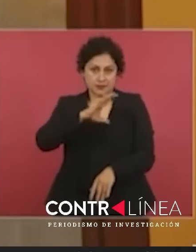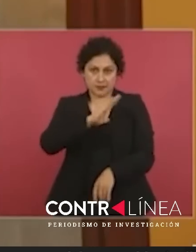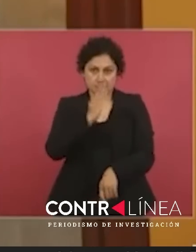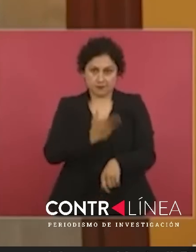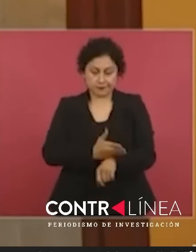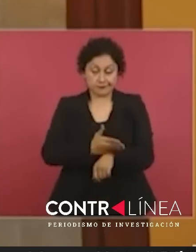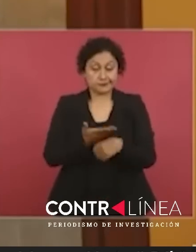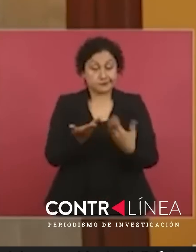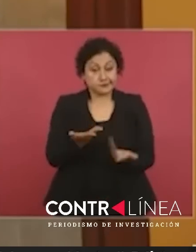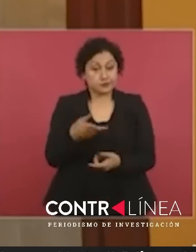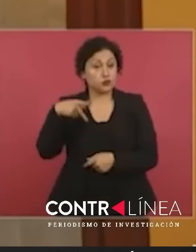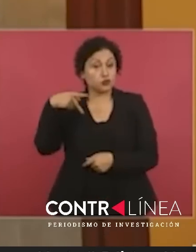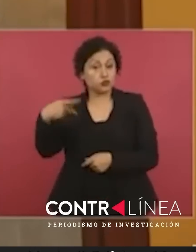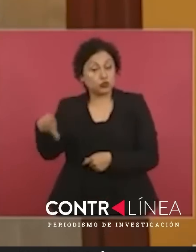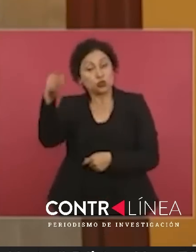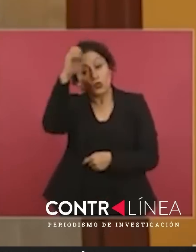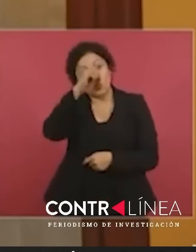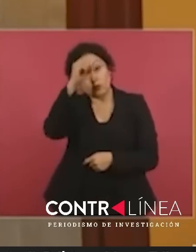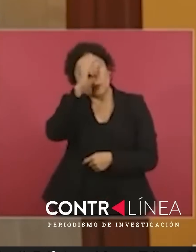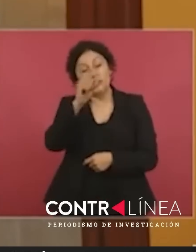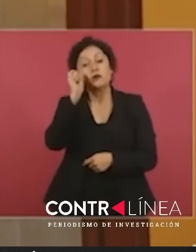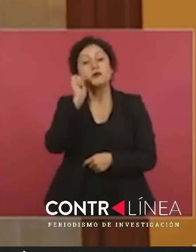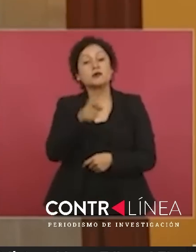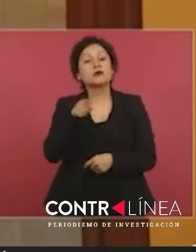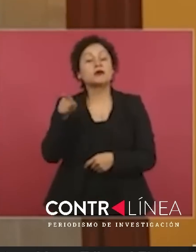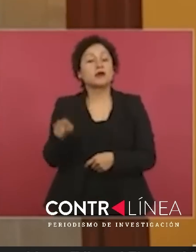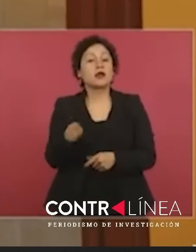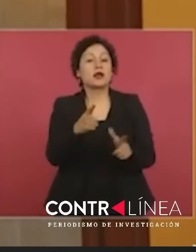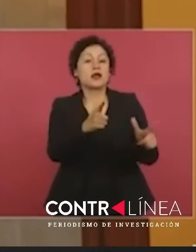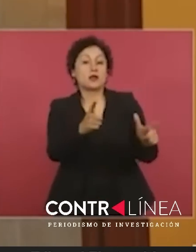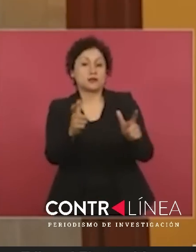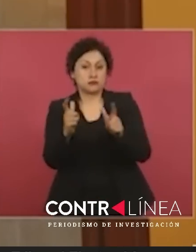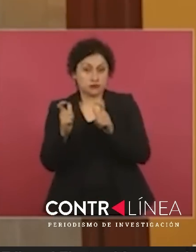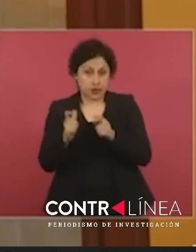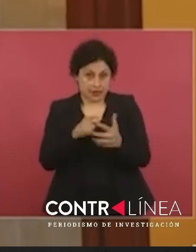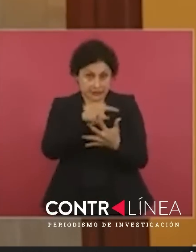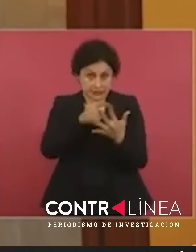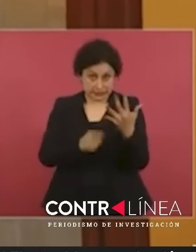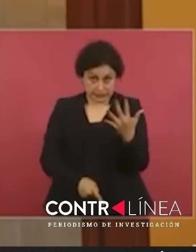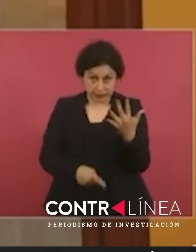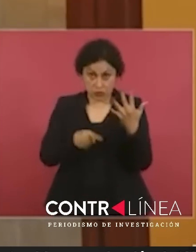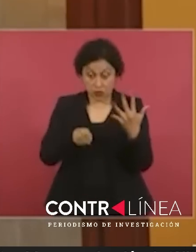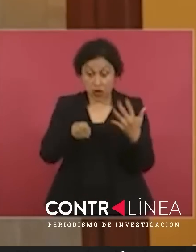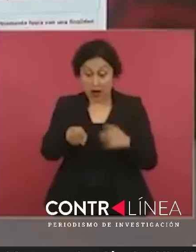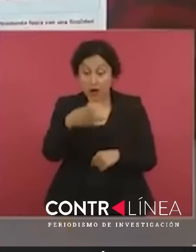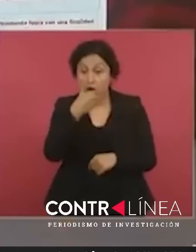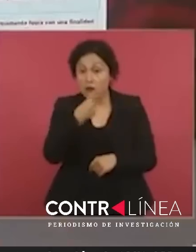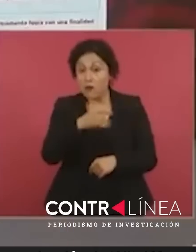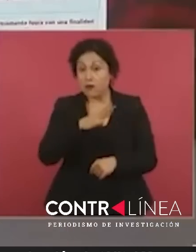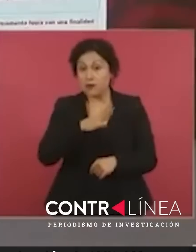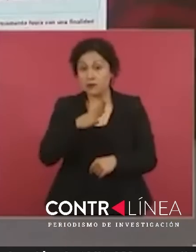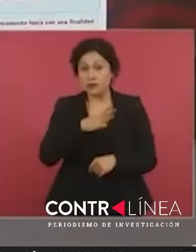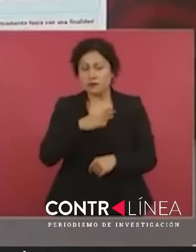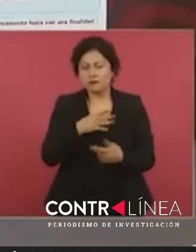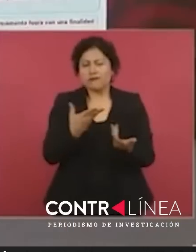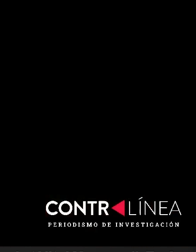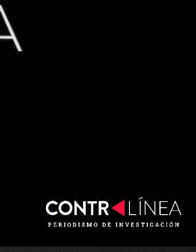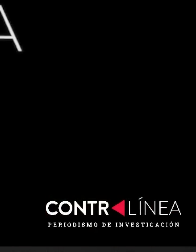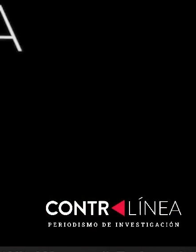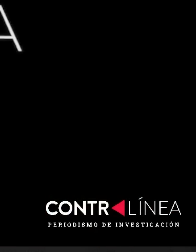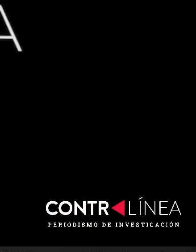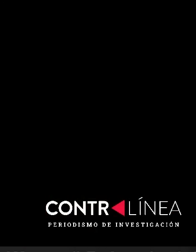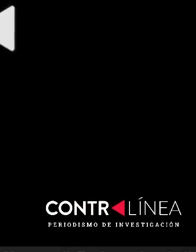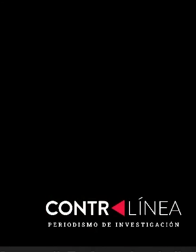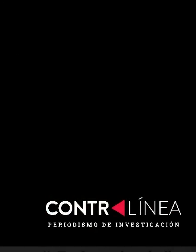jueza, tampoco se acreditó que la posesión del armamento, o sea, las 5 armas, fuera con una finalidad ilícita.